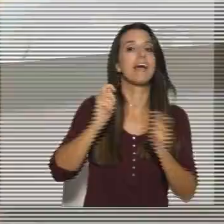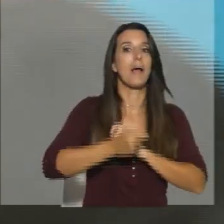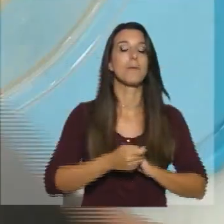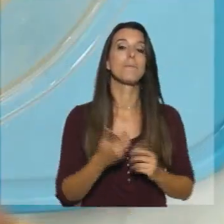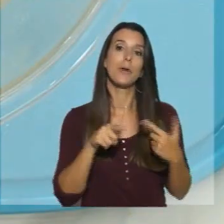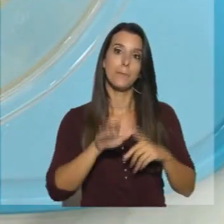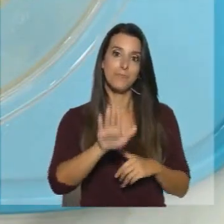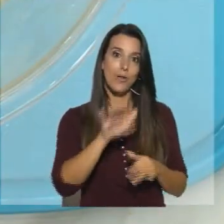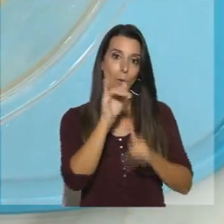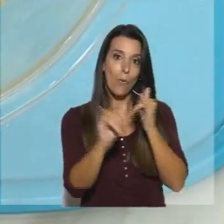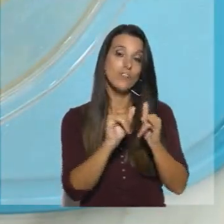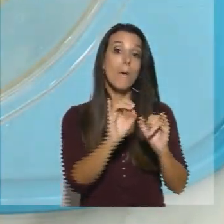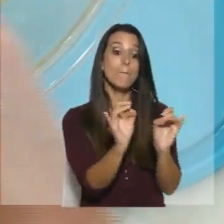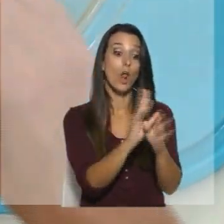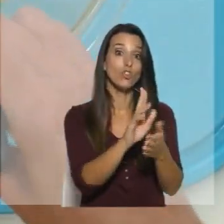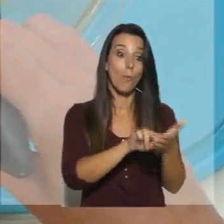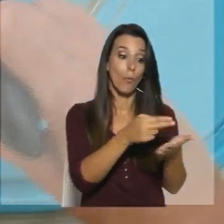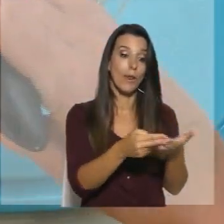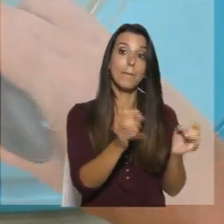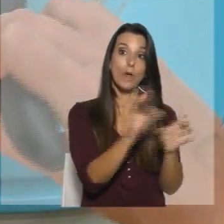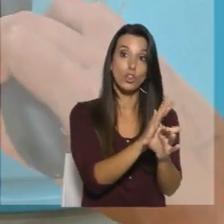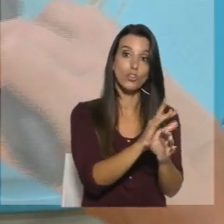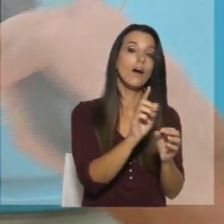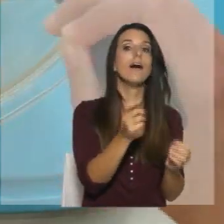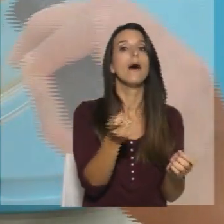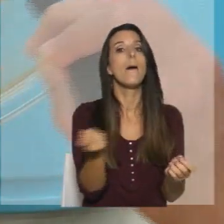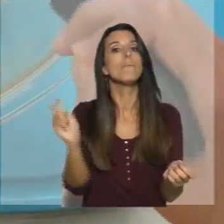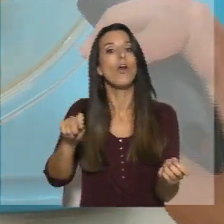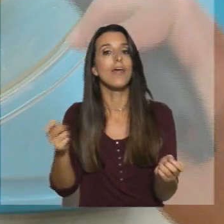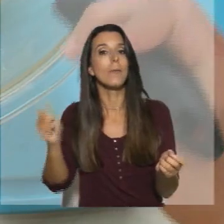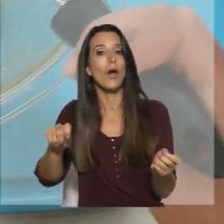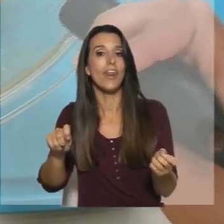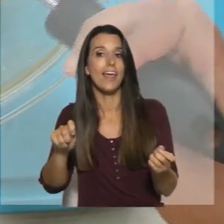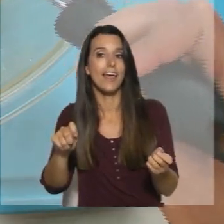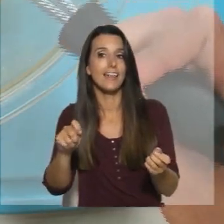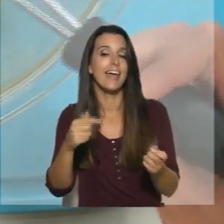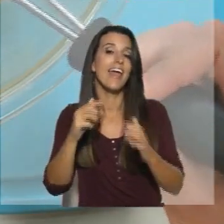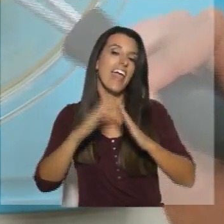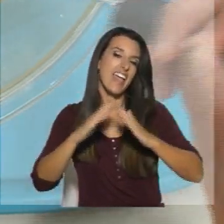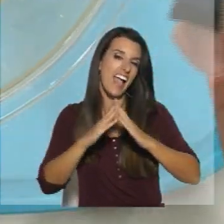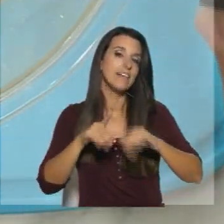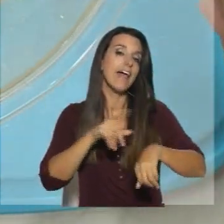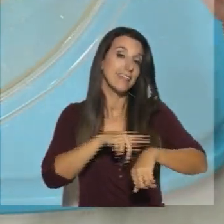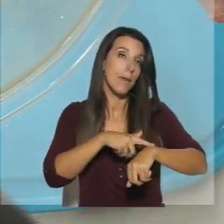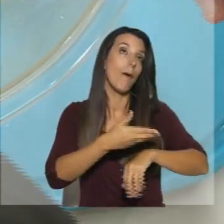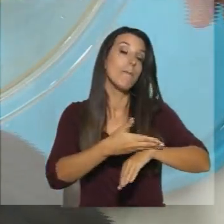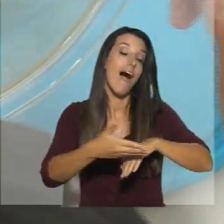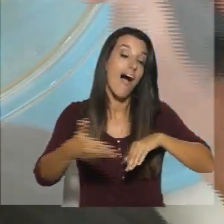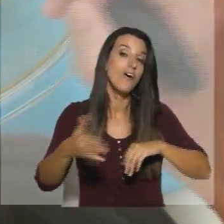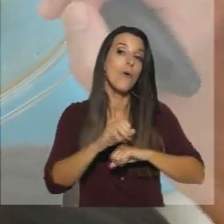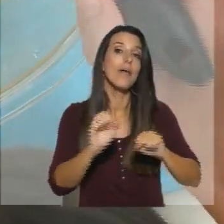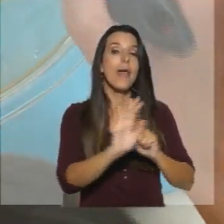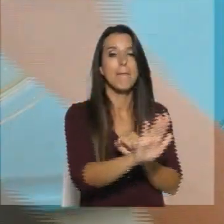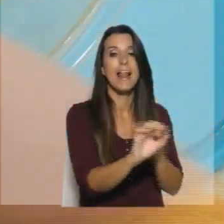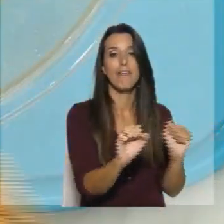Mira, esto cuando ya lo tenés pronto, se lo vas a incorporar acá. El puré. En casa hace eso, vos que tenés que más tiempo. Que esperemos que se enfríe. Esperás un poquito a que se